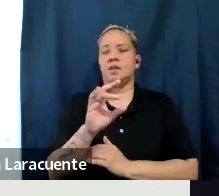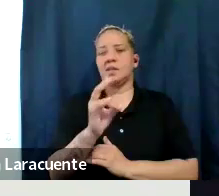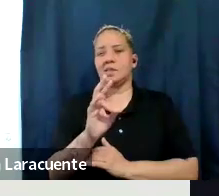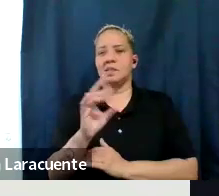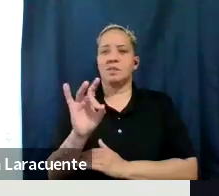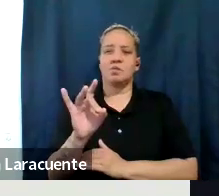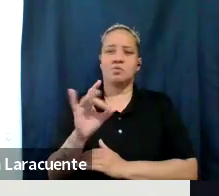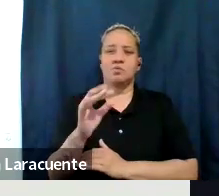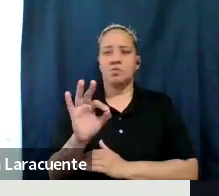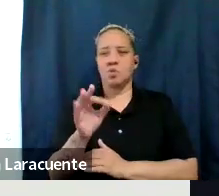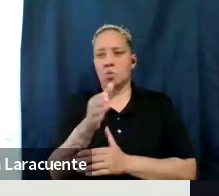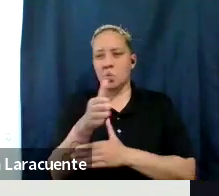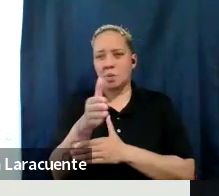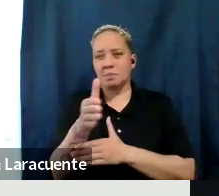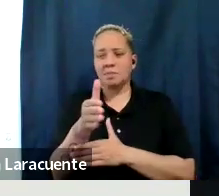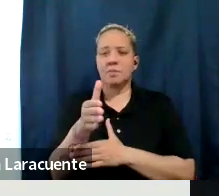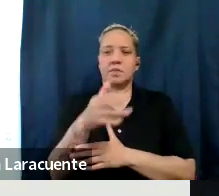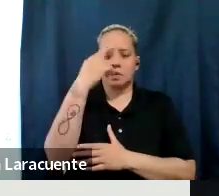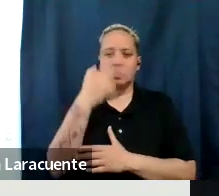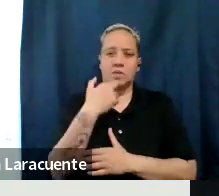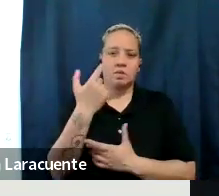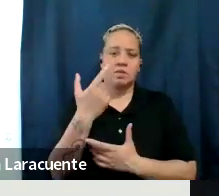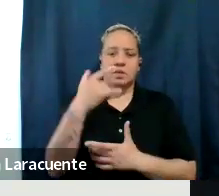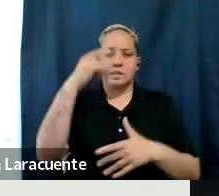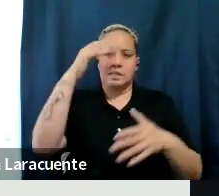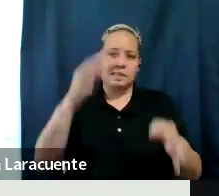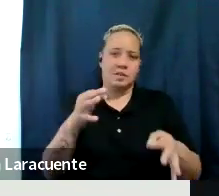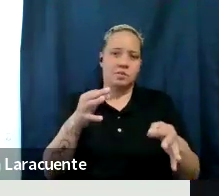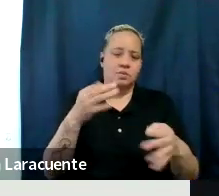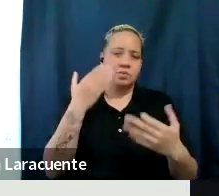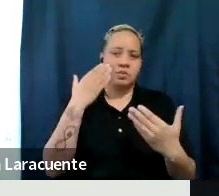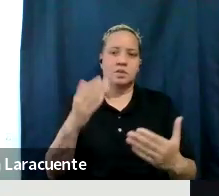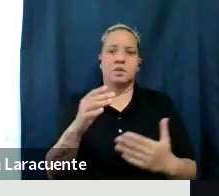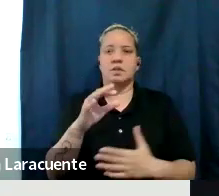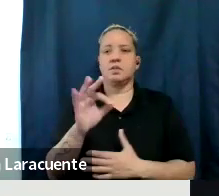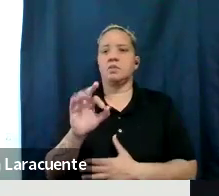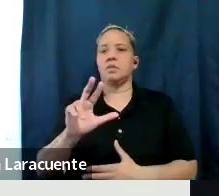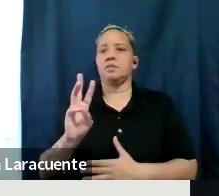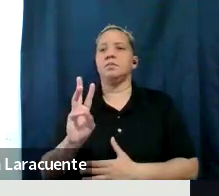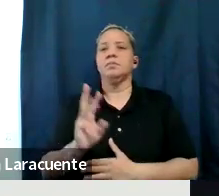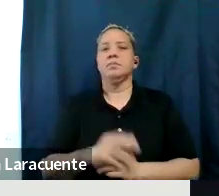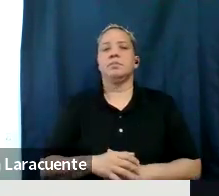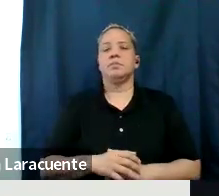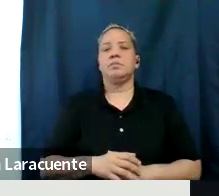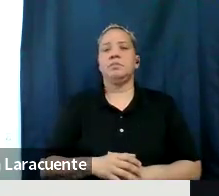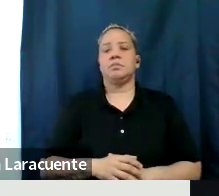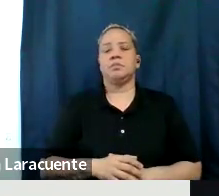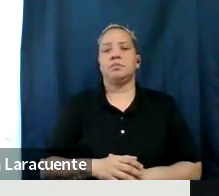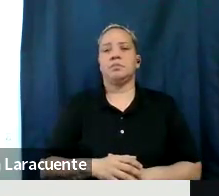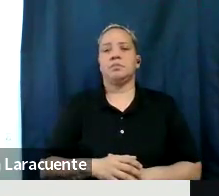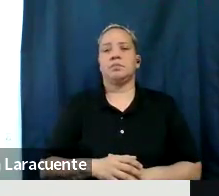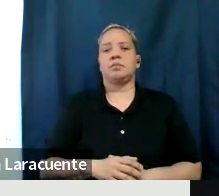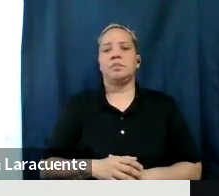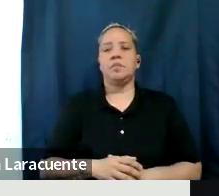18, 19 de agosto, no se sabe a ciencia cierta, de 1936, es decir, hablando claro,